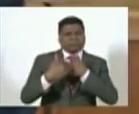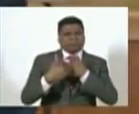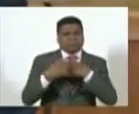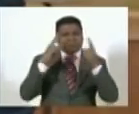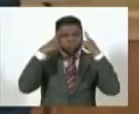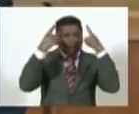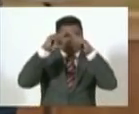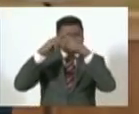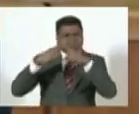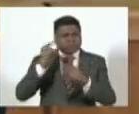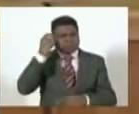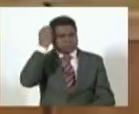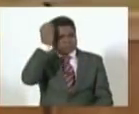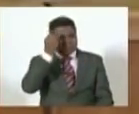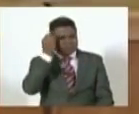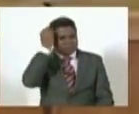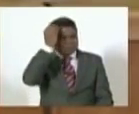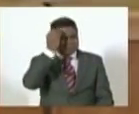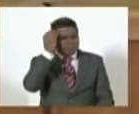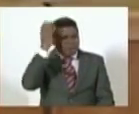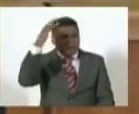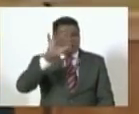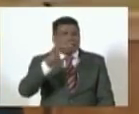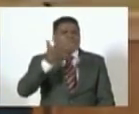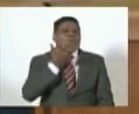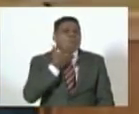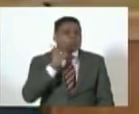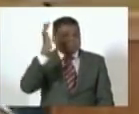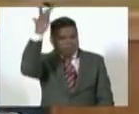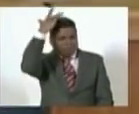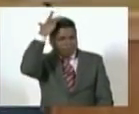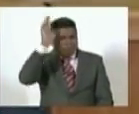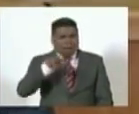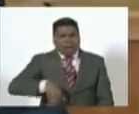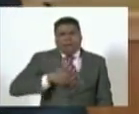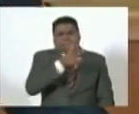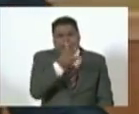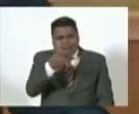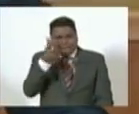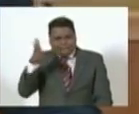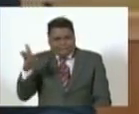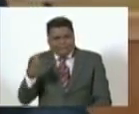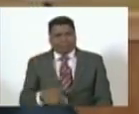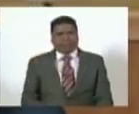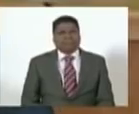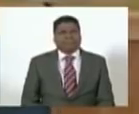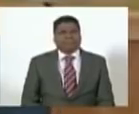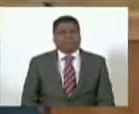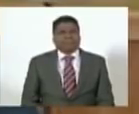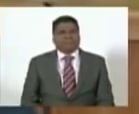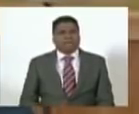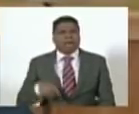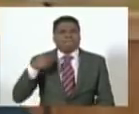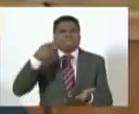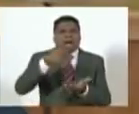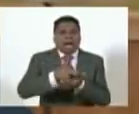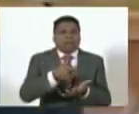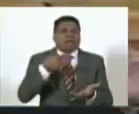calculada, como falsos positivos, asesinar y asesinar, ¿no? Pagando